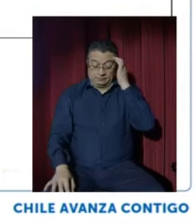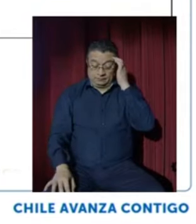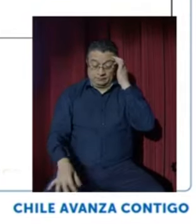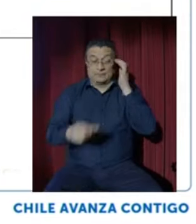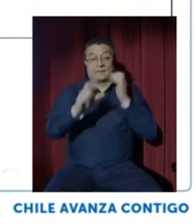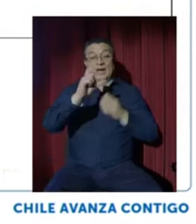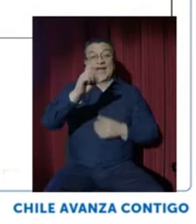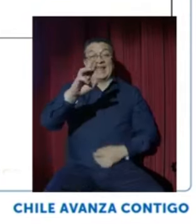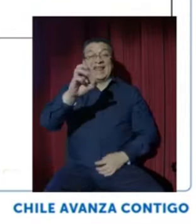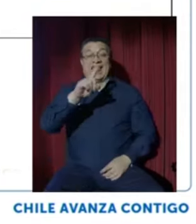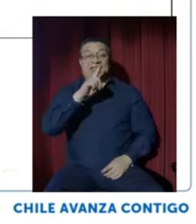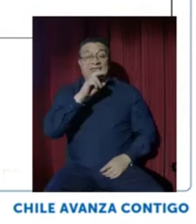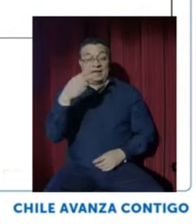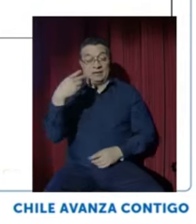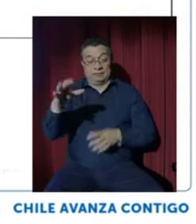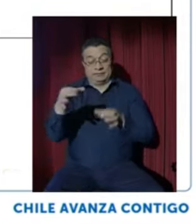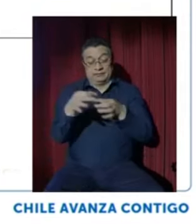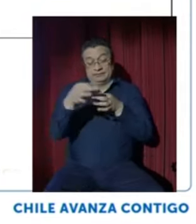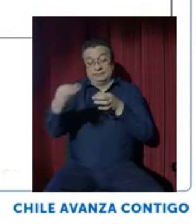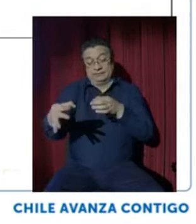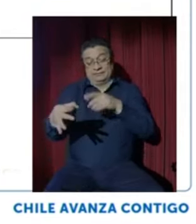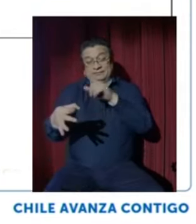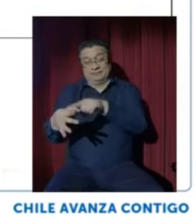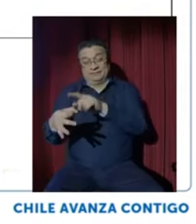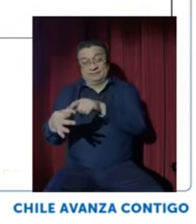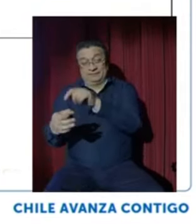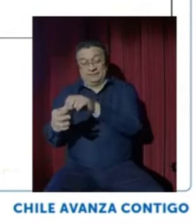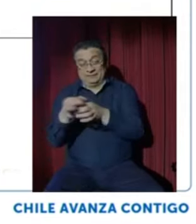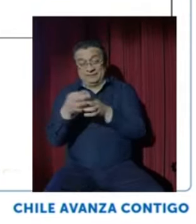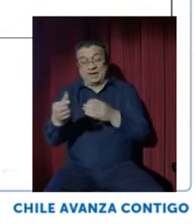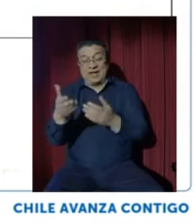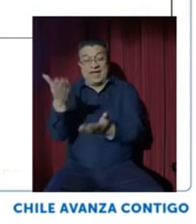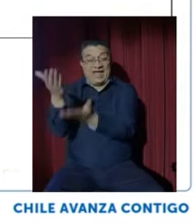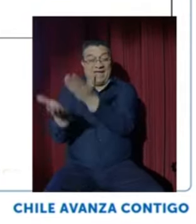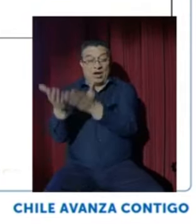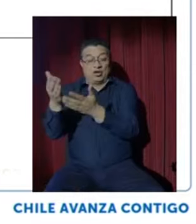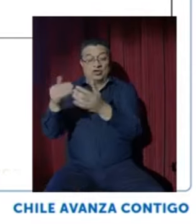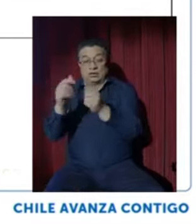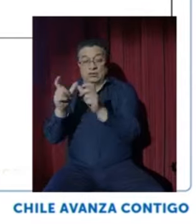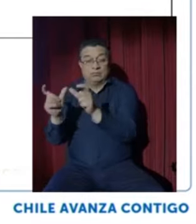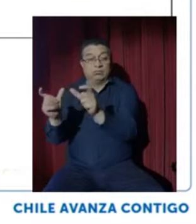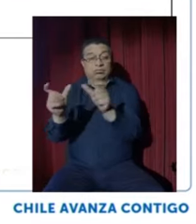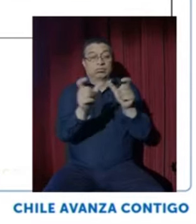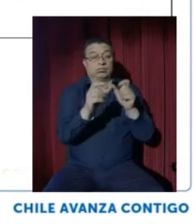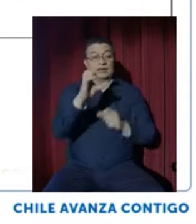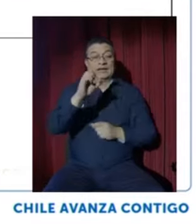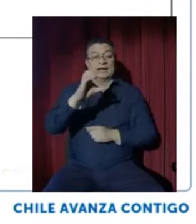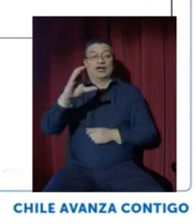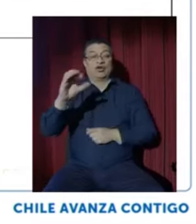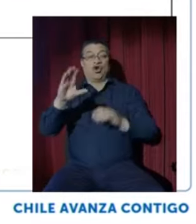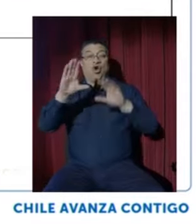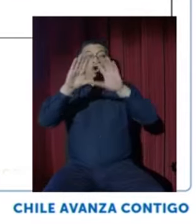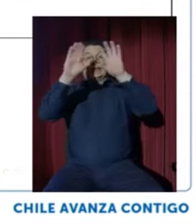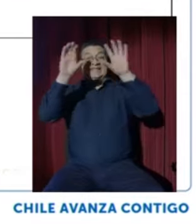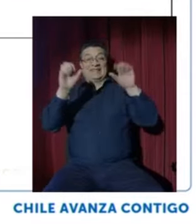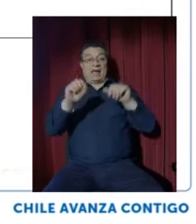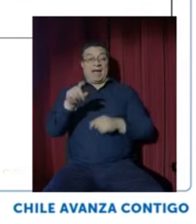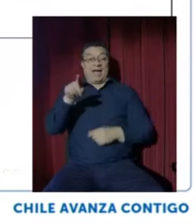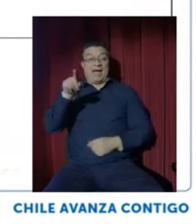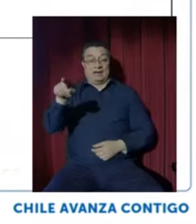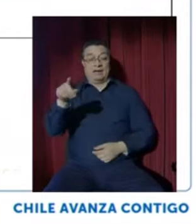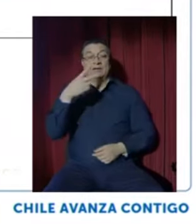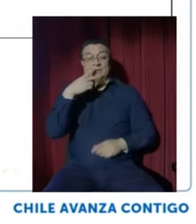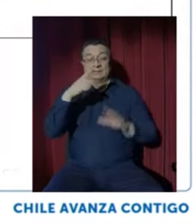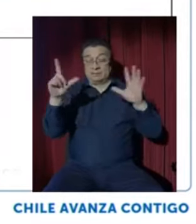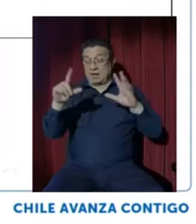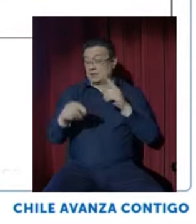gerencia de eh evaluación y fiscalización de ecosistema eh esa imagen